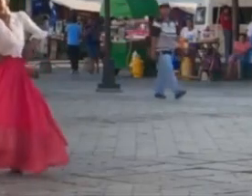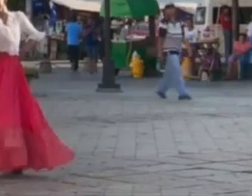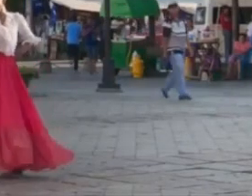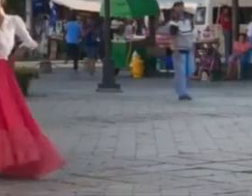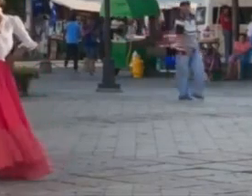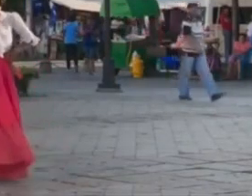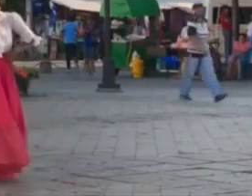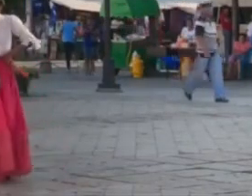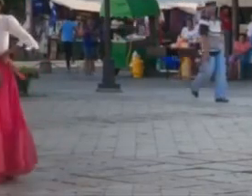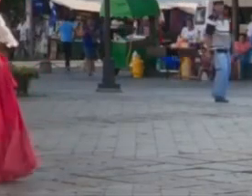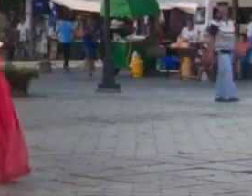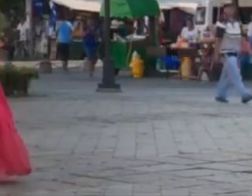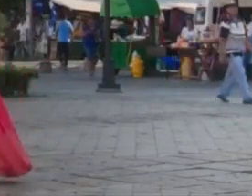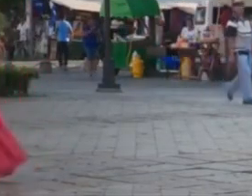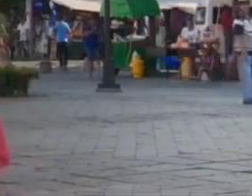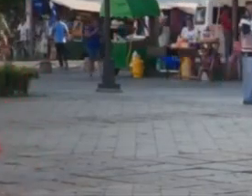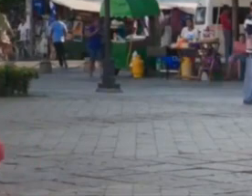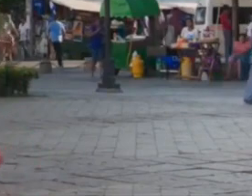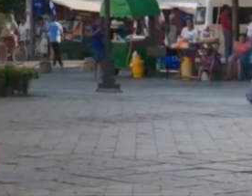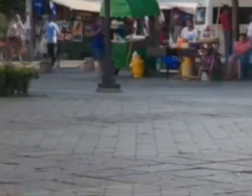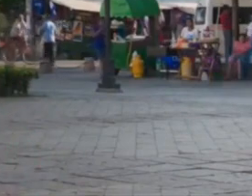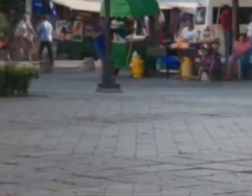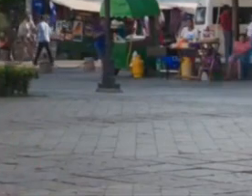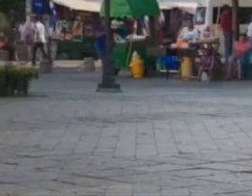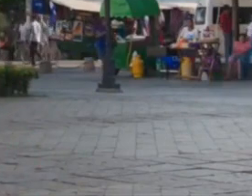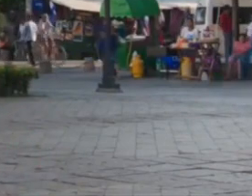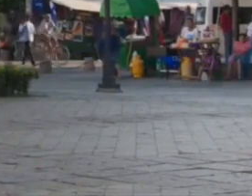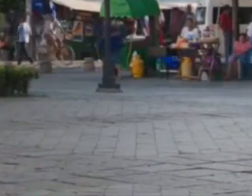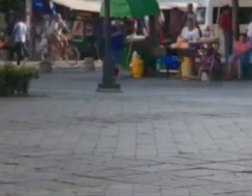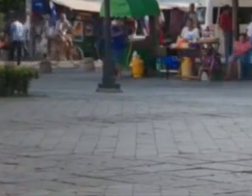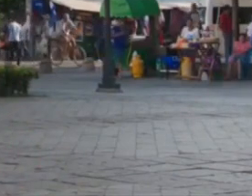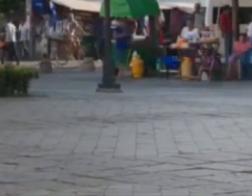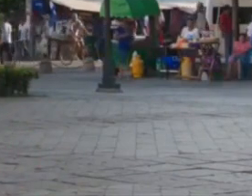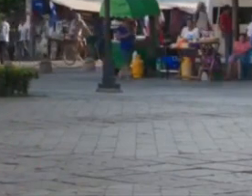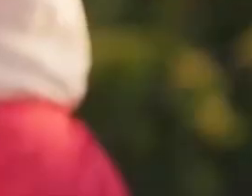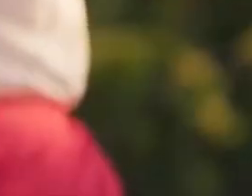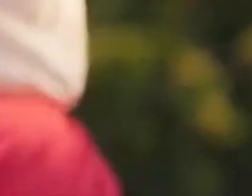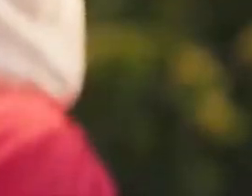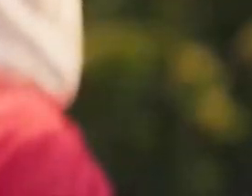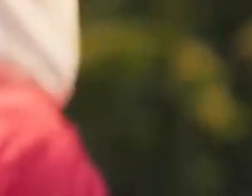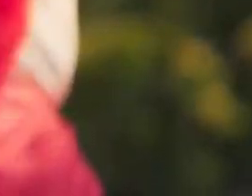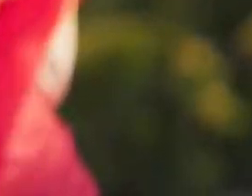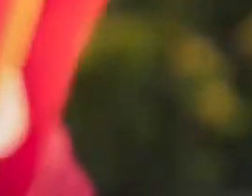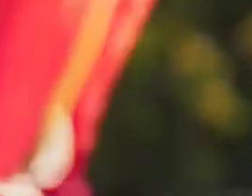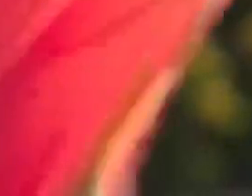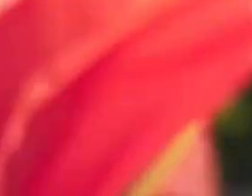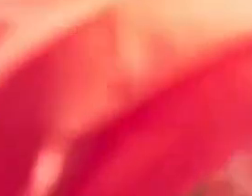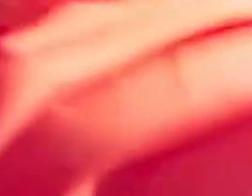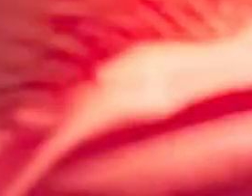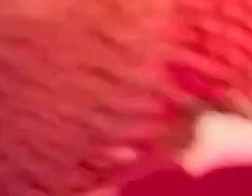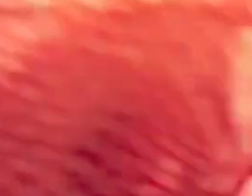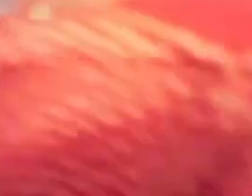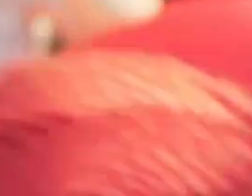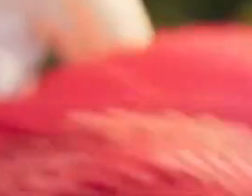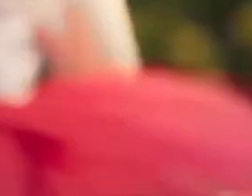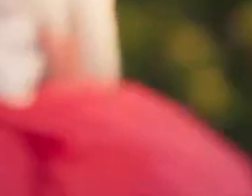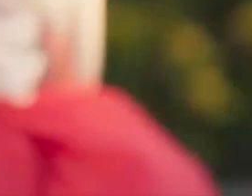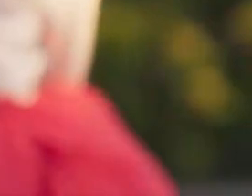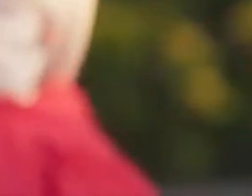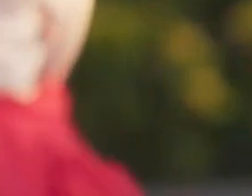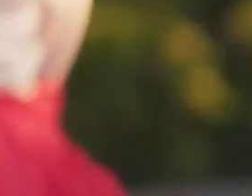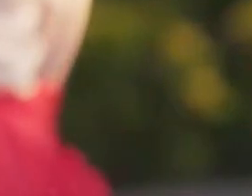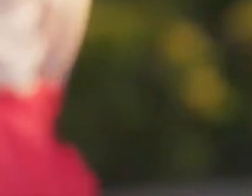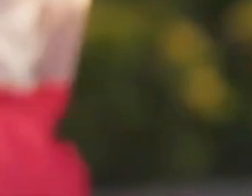Granada, bello diamante. Diamante de azules aguas, qué bien te va